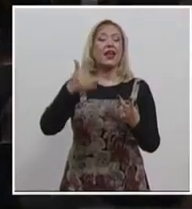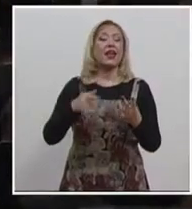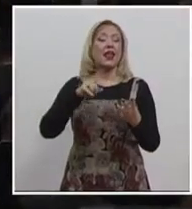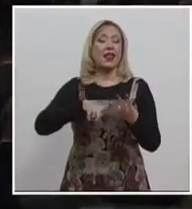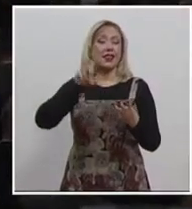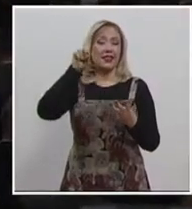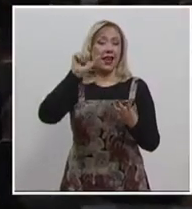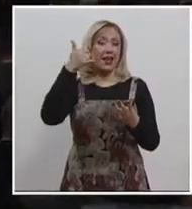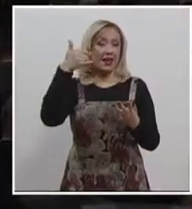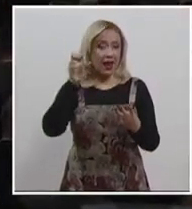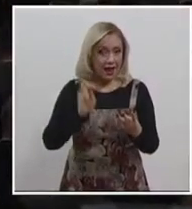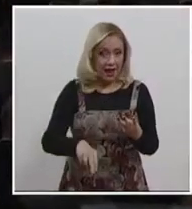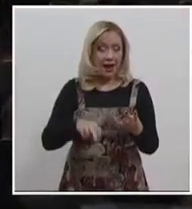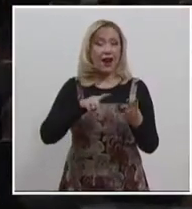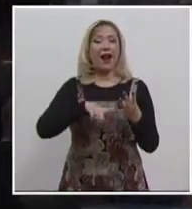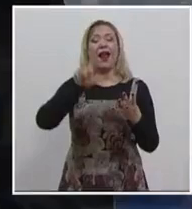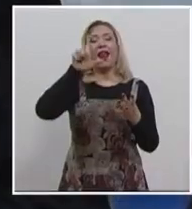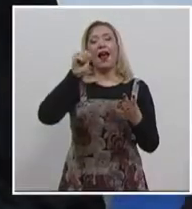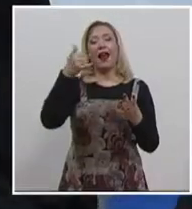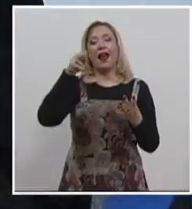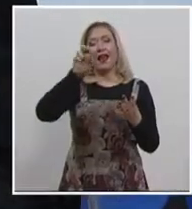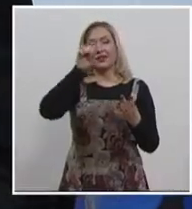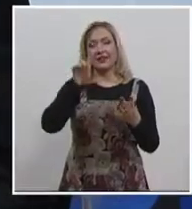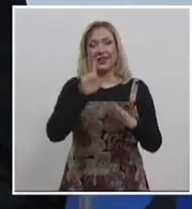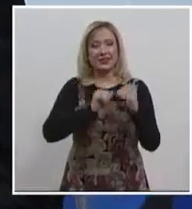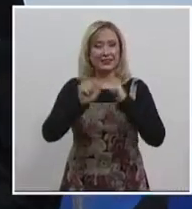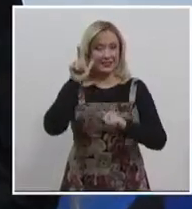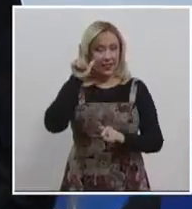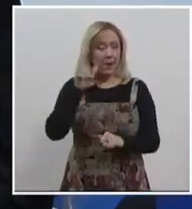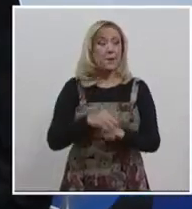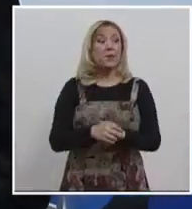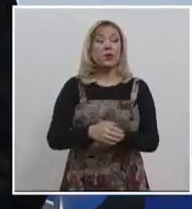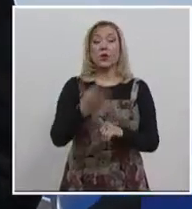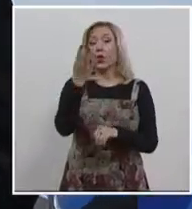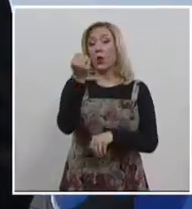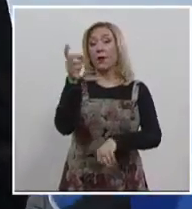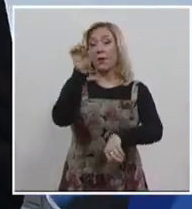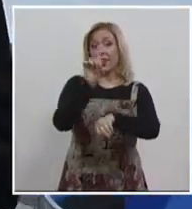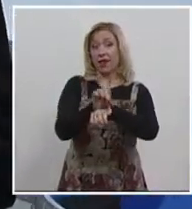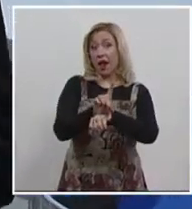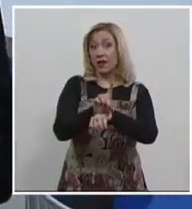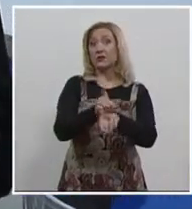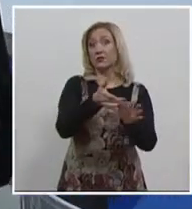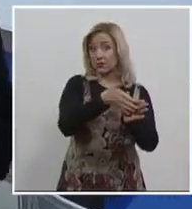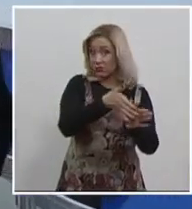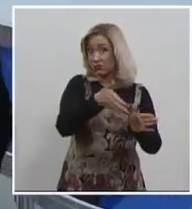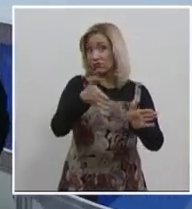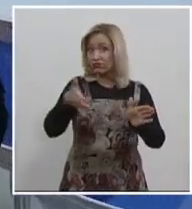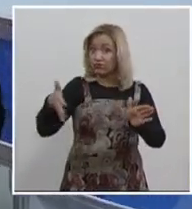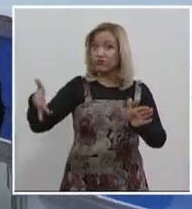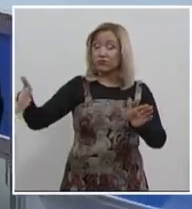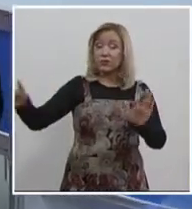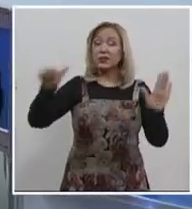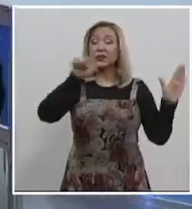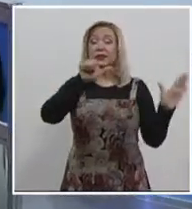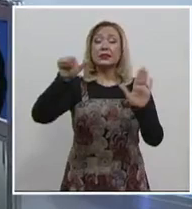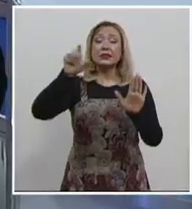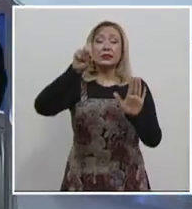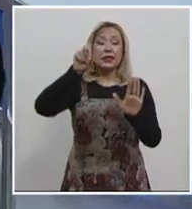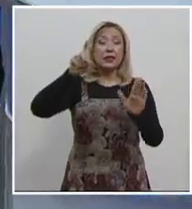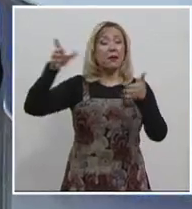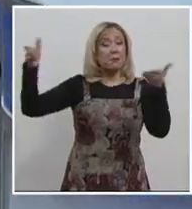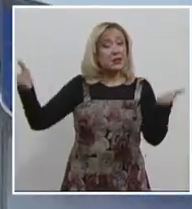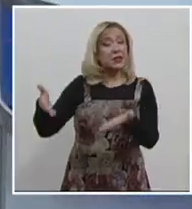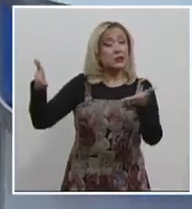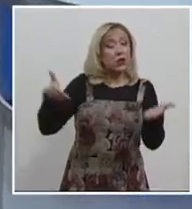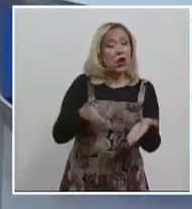Alberto Pérez Dayán y Javier Lainez Potisek. Durante 9 días se realizarán en esta feria internacional 630 presentaciones de